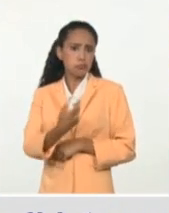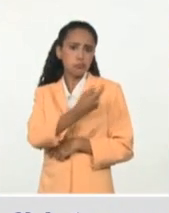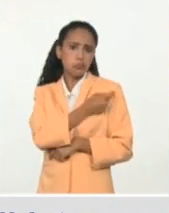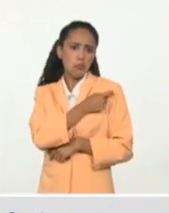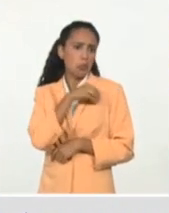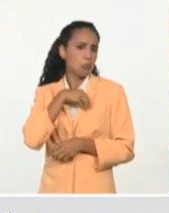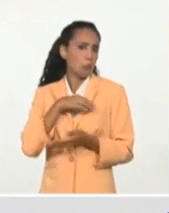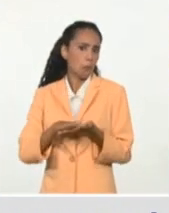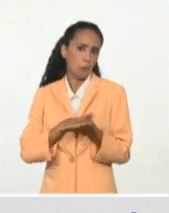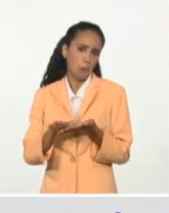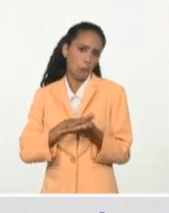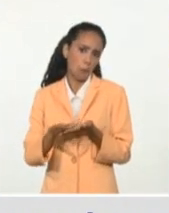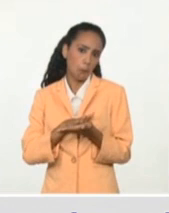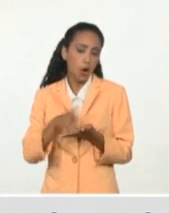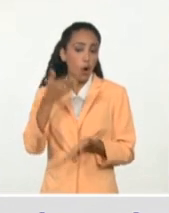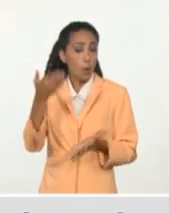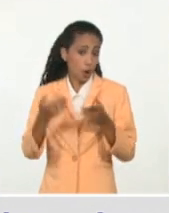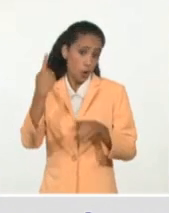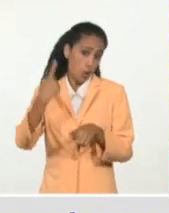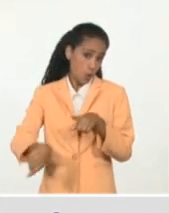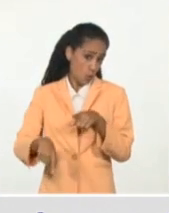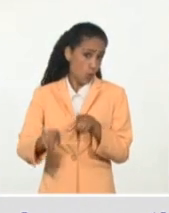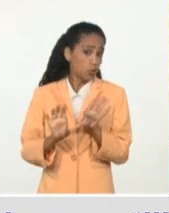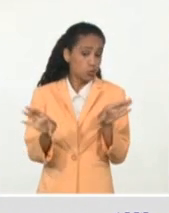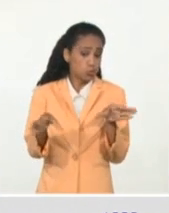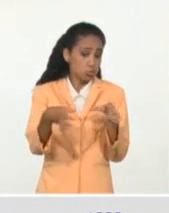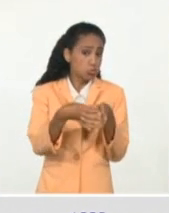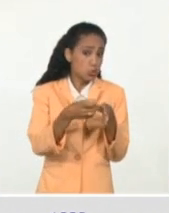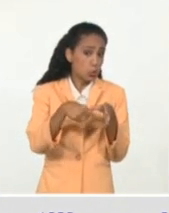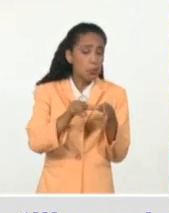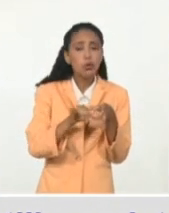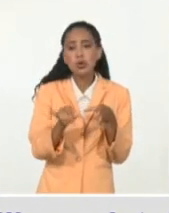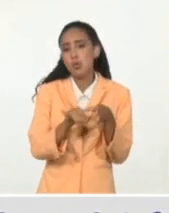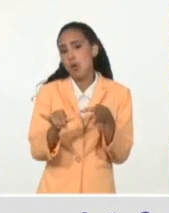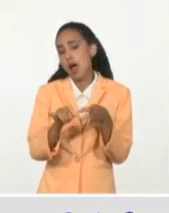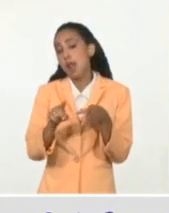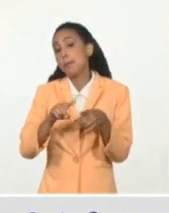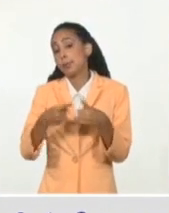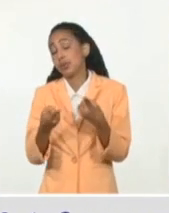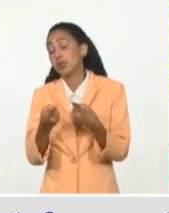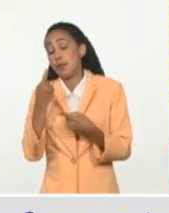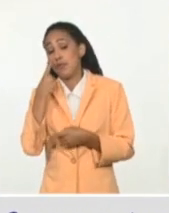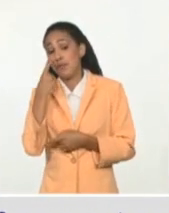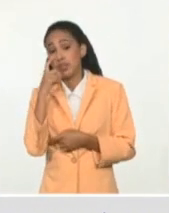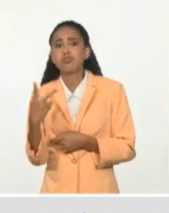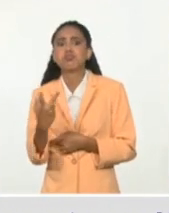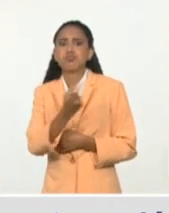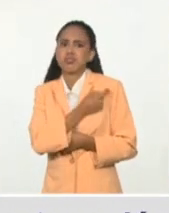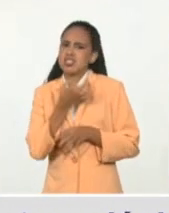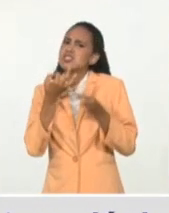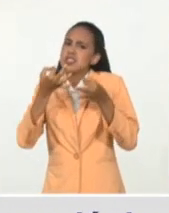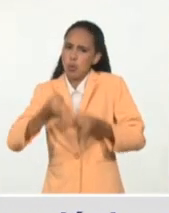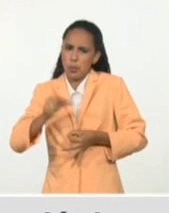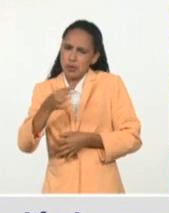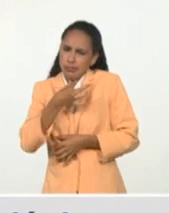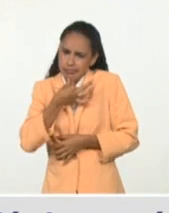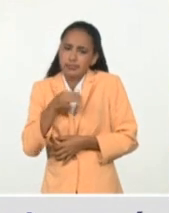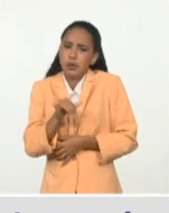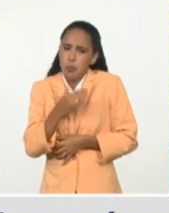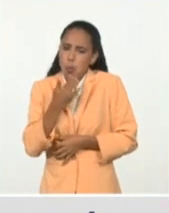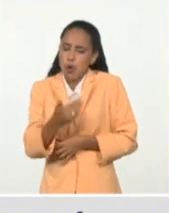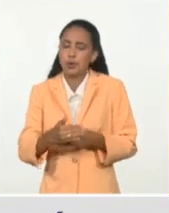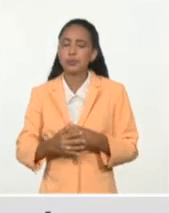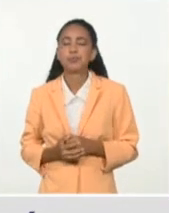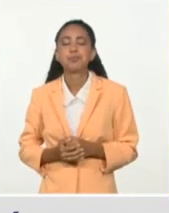poblacionales anteriores, y esto ha demostrado que es un candidato vacunal muy seguro. ¿Qué importancia reviste,